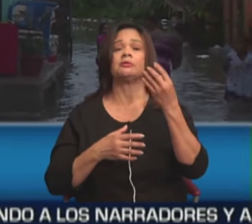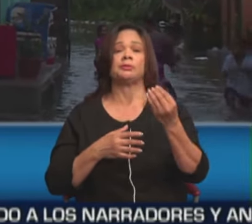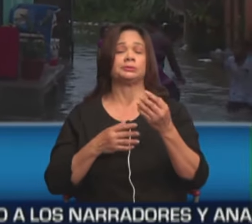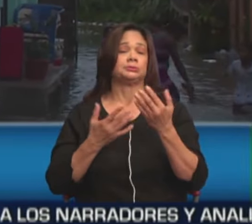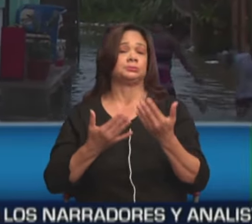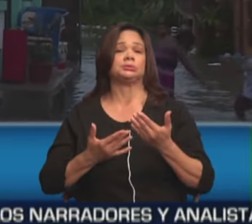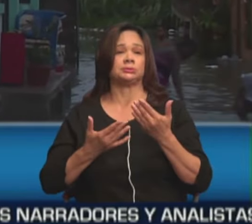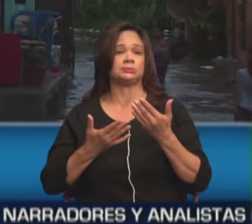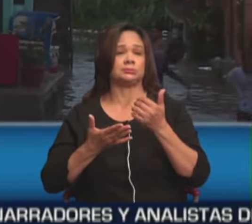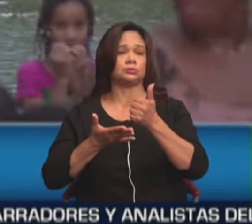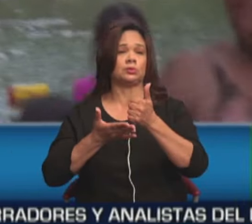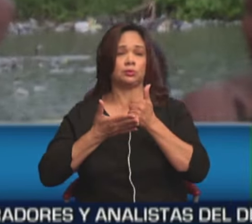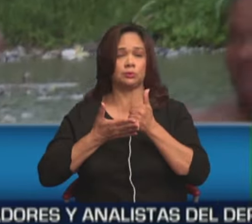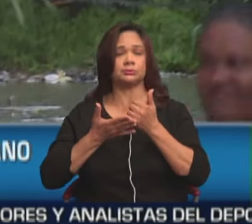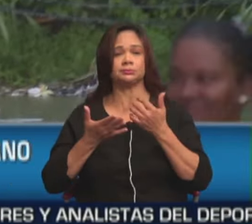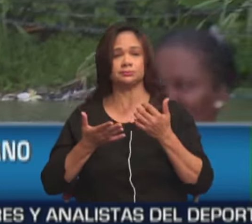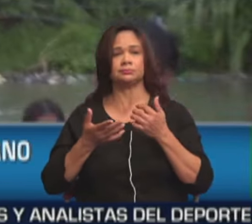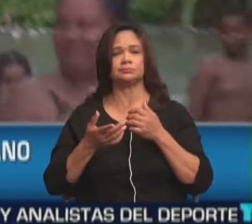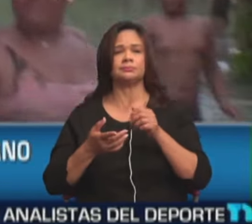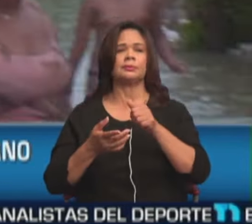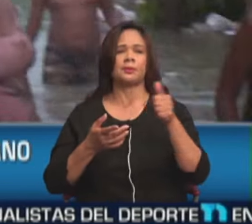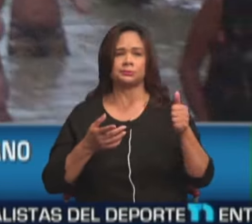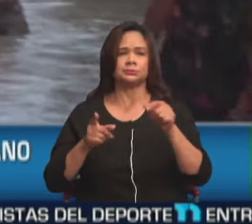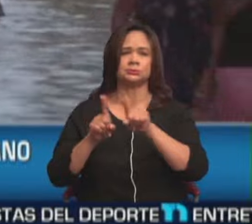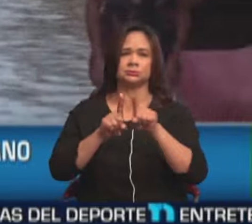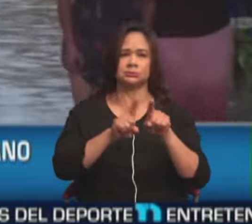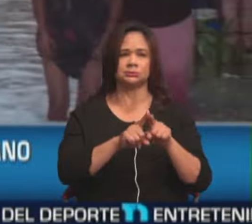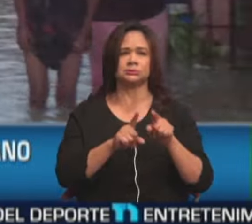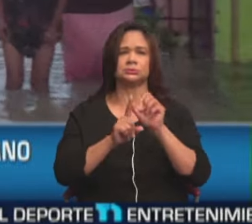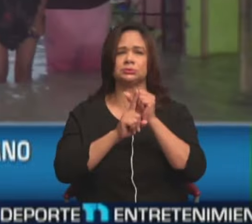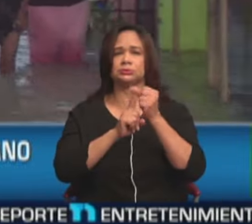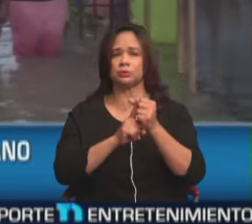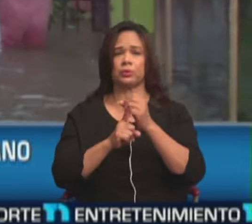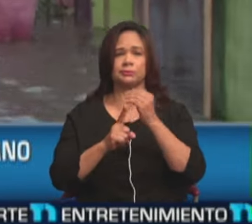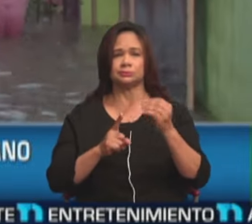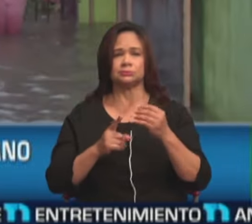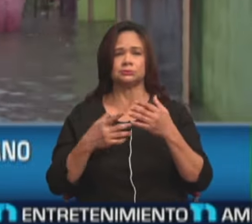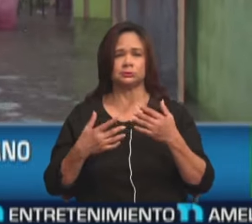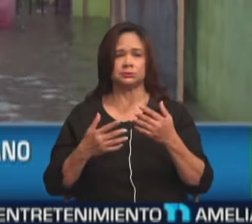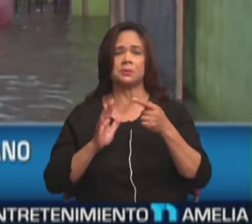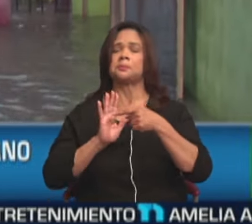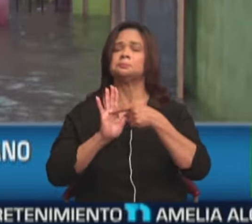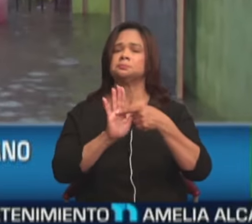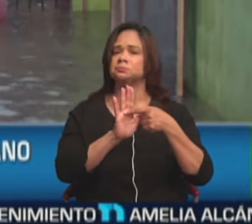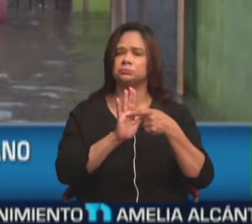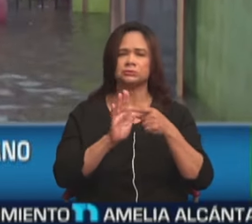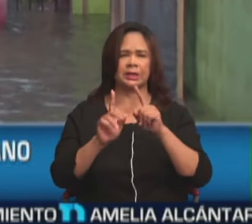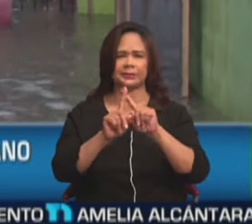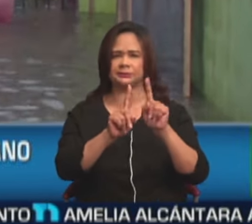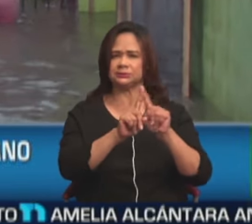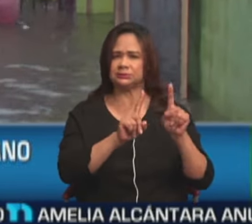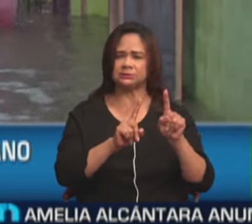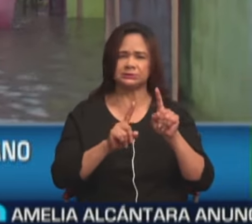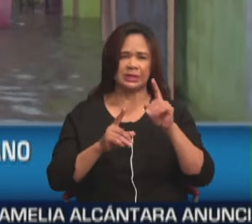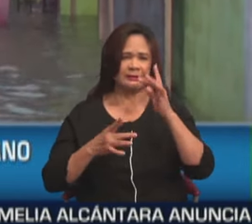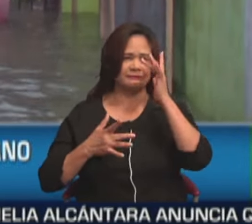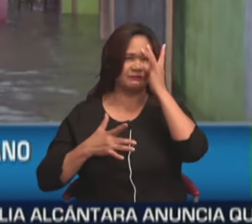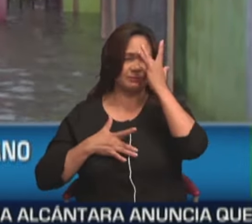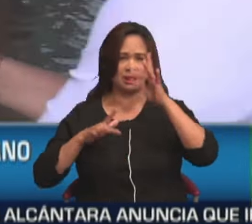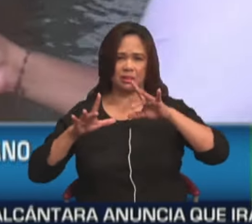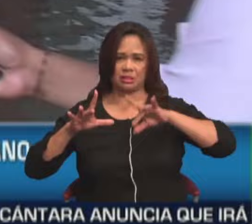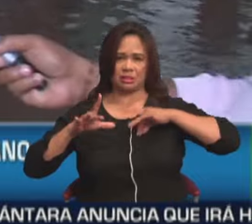vengui aye otros precisan que ante esta situación viven expuestos a todos tipos de